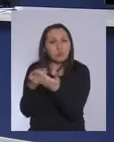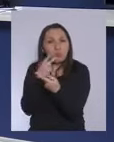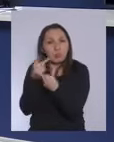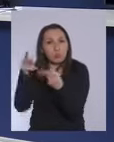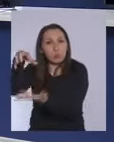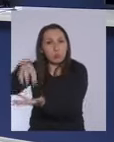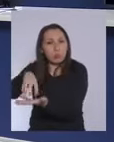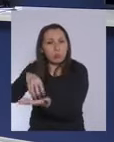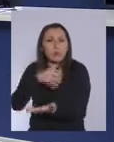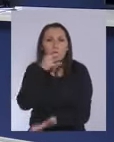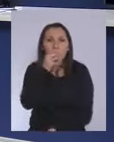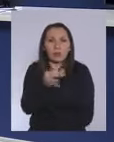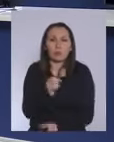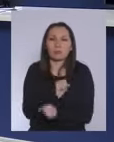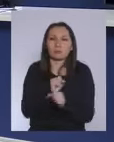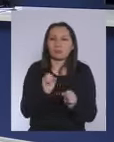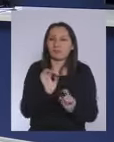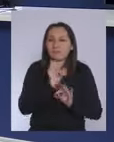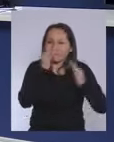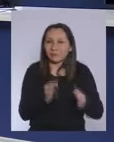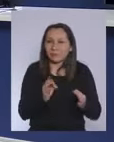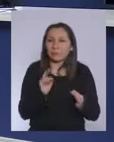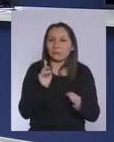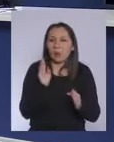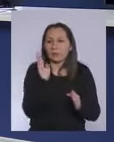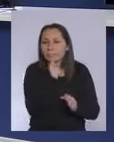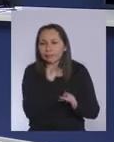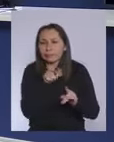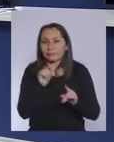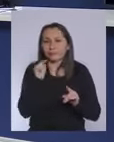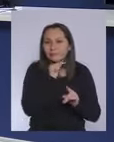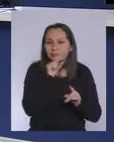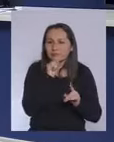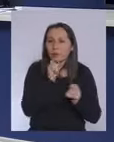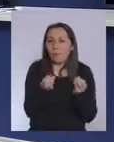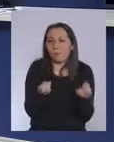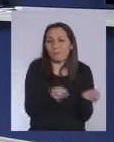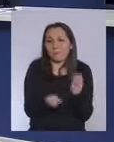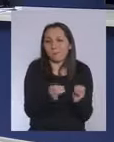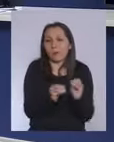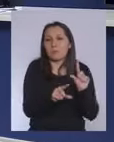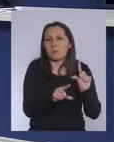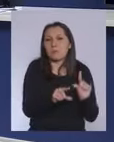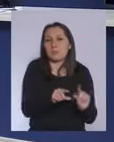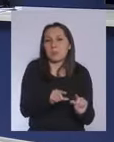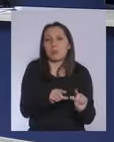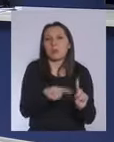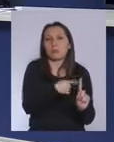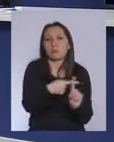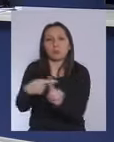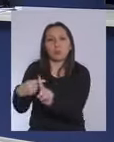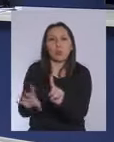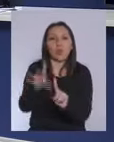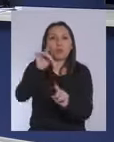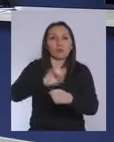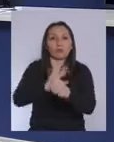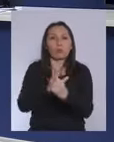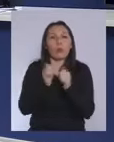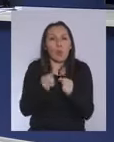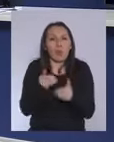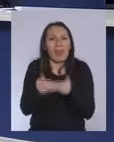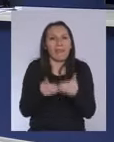esto podría ser artificial aseguran incluso que podrían existir incentivos para reducir la positividad y así lograr